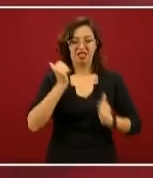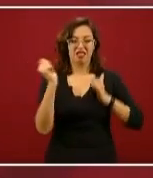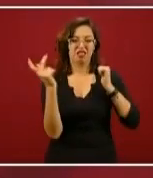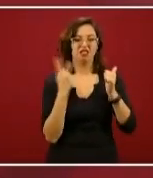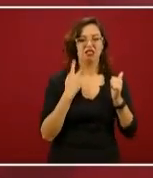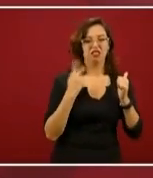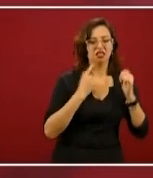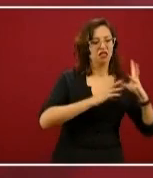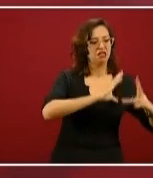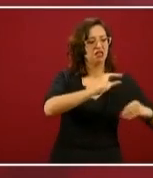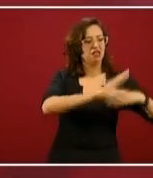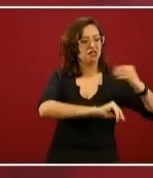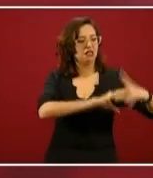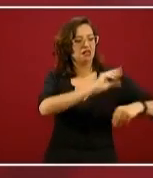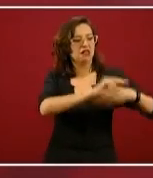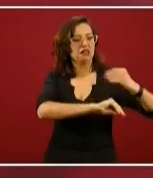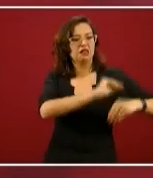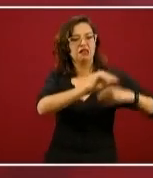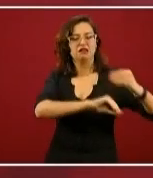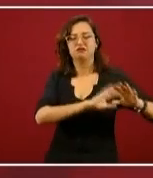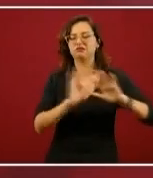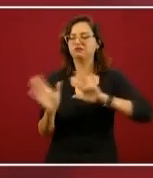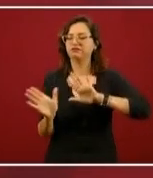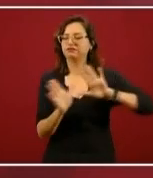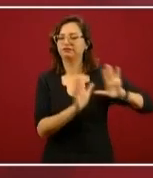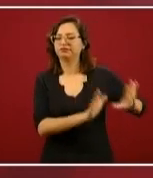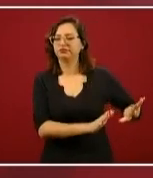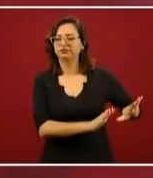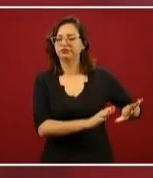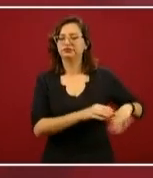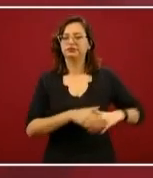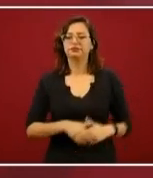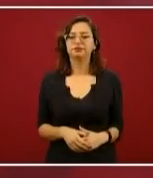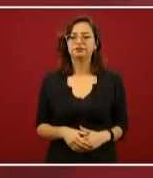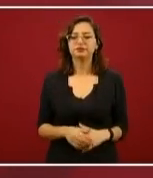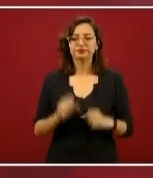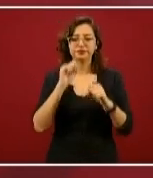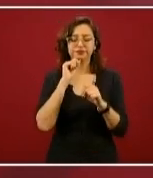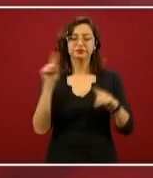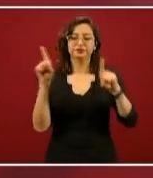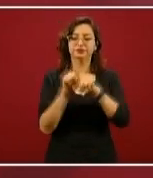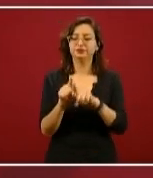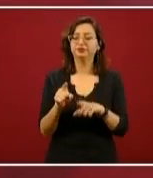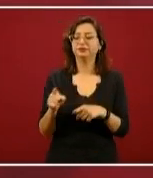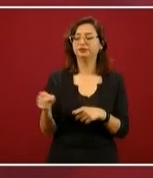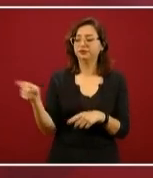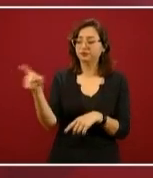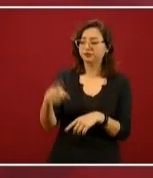Hemos enfrentado también a nuestros adversarios